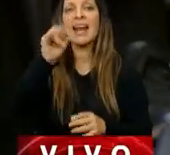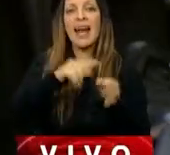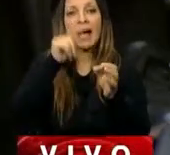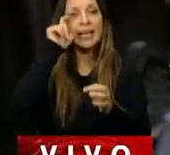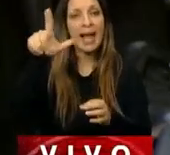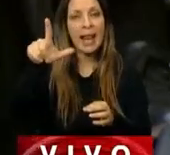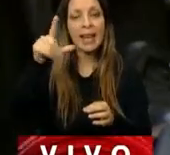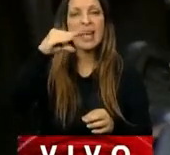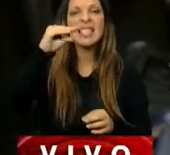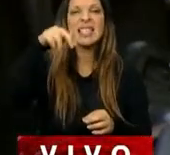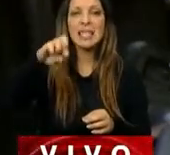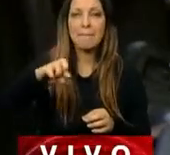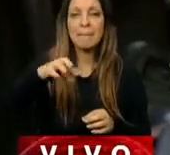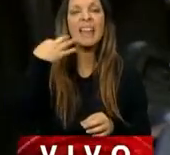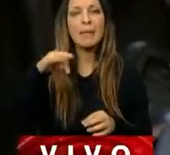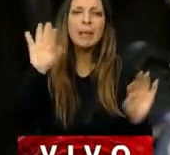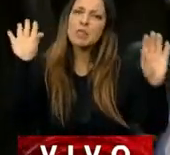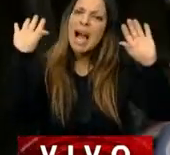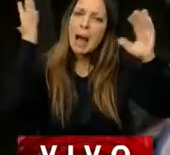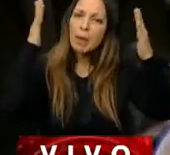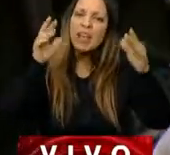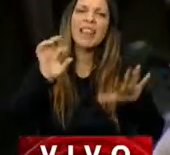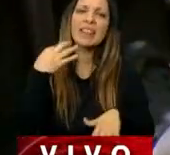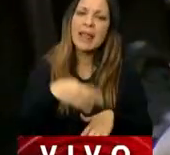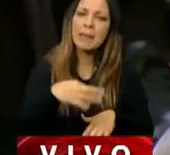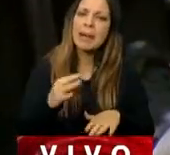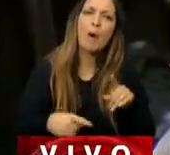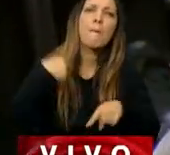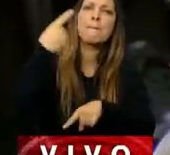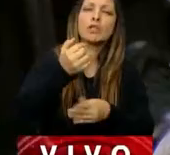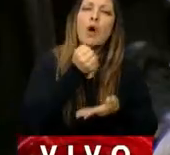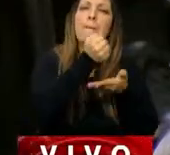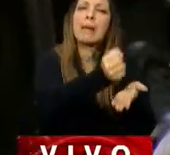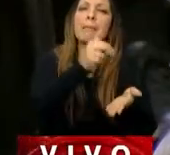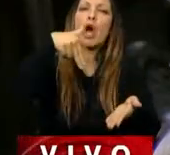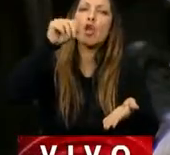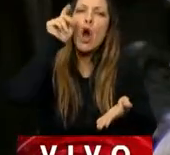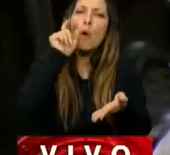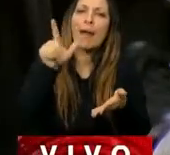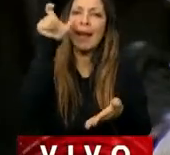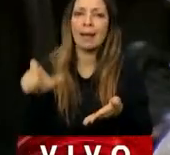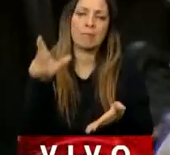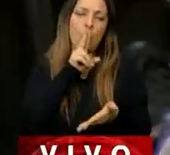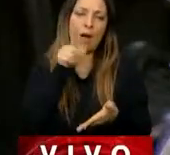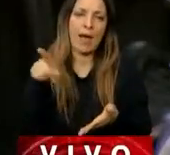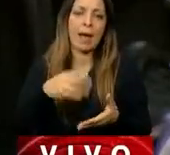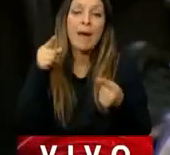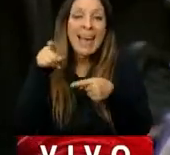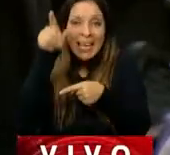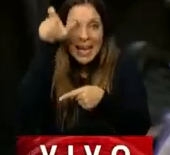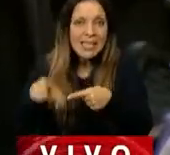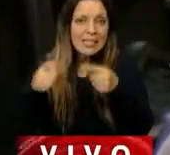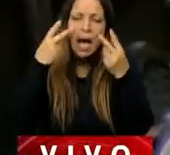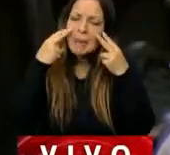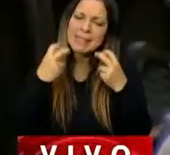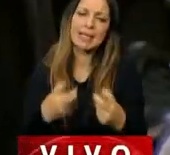Cham. Deberíamos pararnos y aplaudirlos. Debería ser la próxima Premio Nobel de la Argentina, porque fue la investigadora que